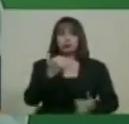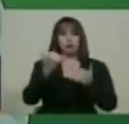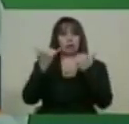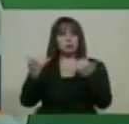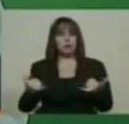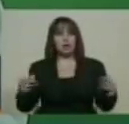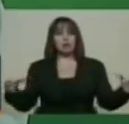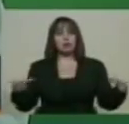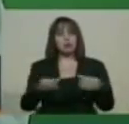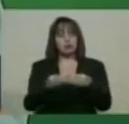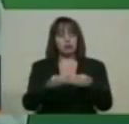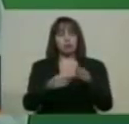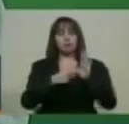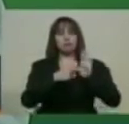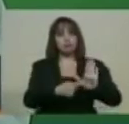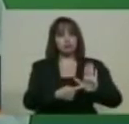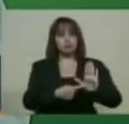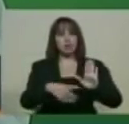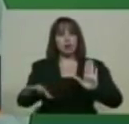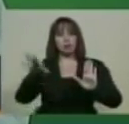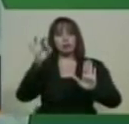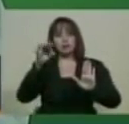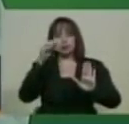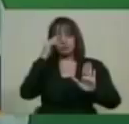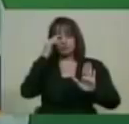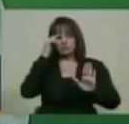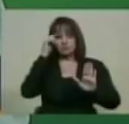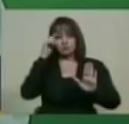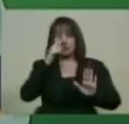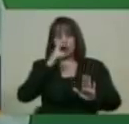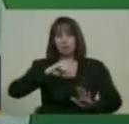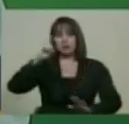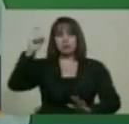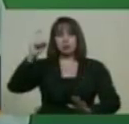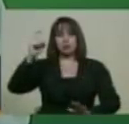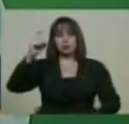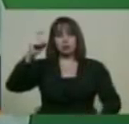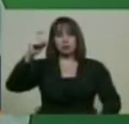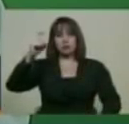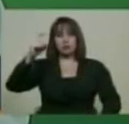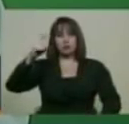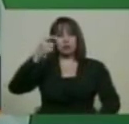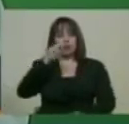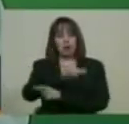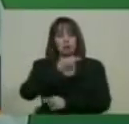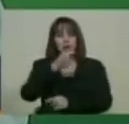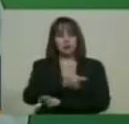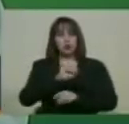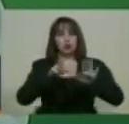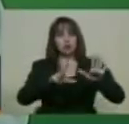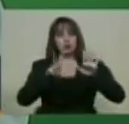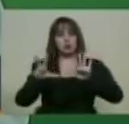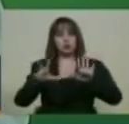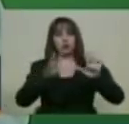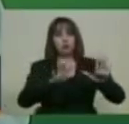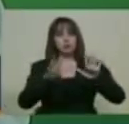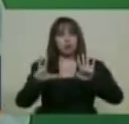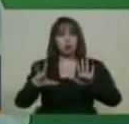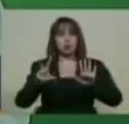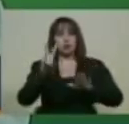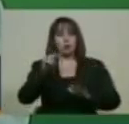reunión especial de aniversario de las promociones 88, 98 y